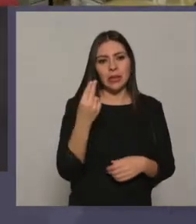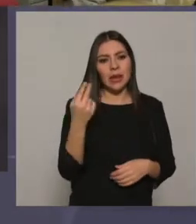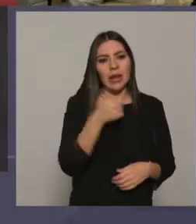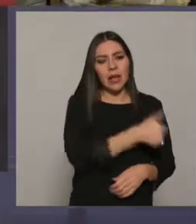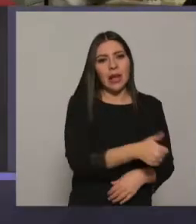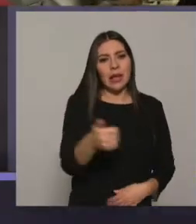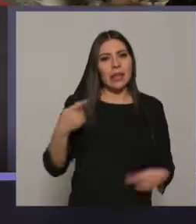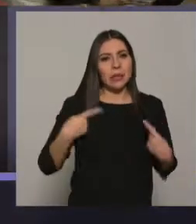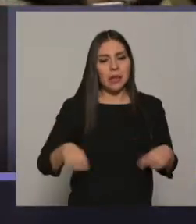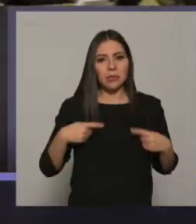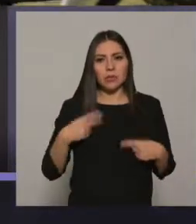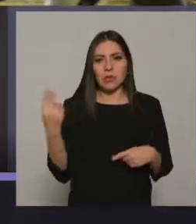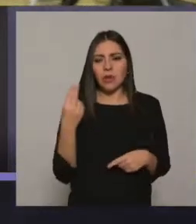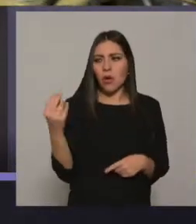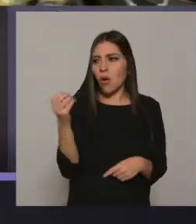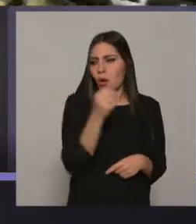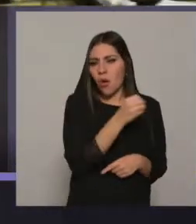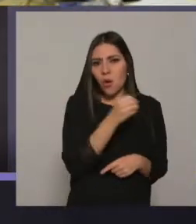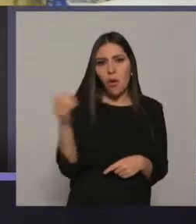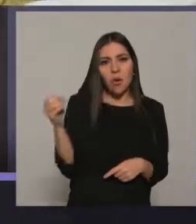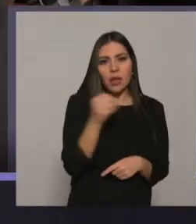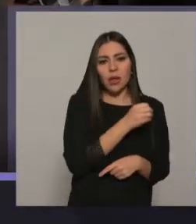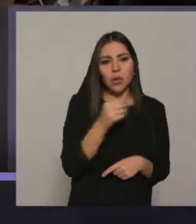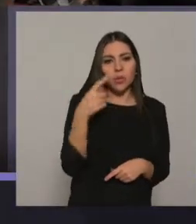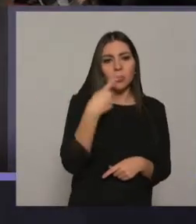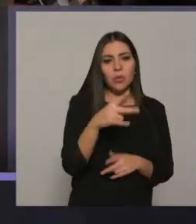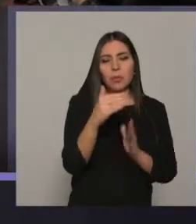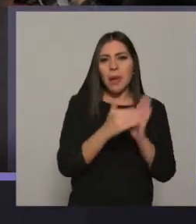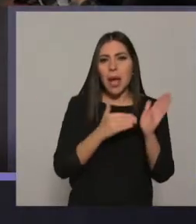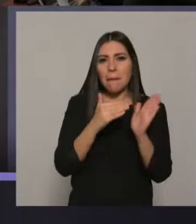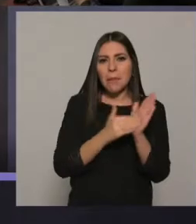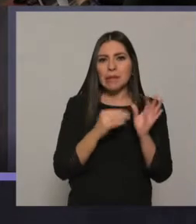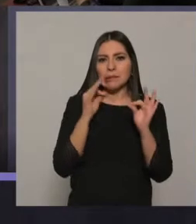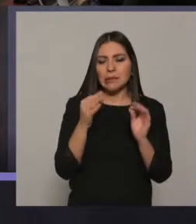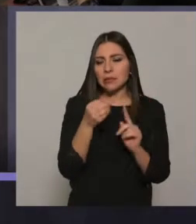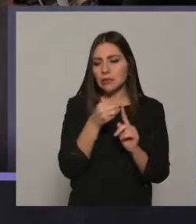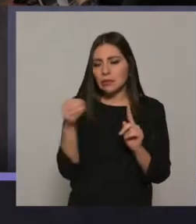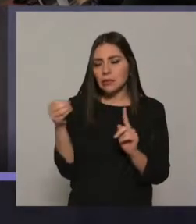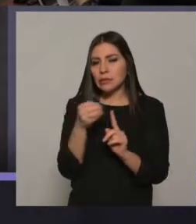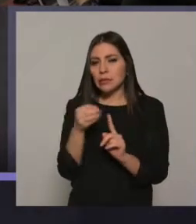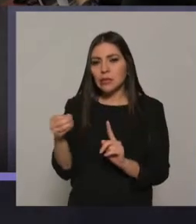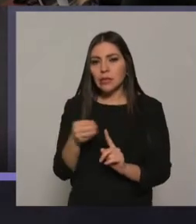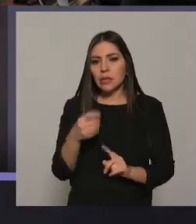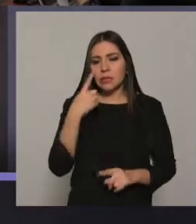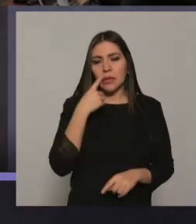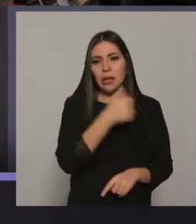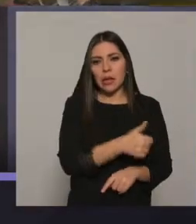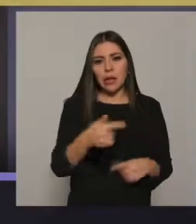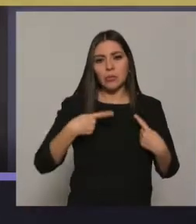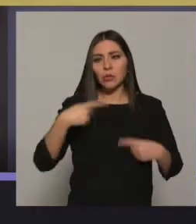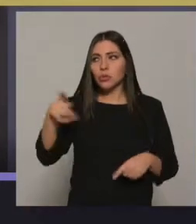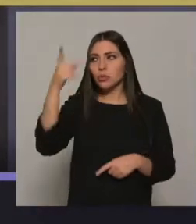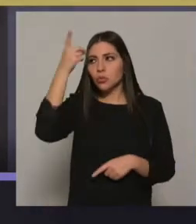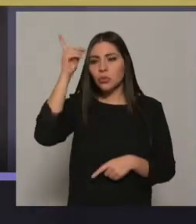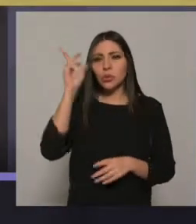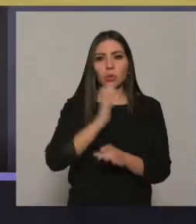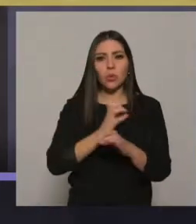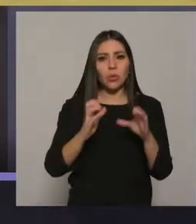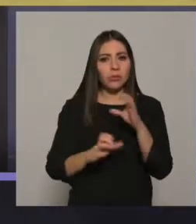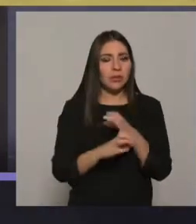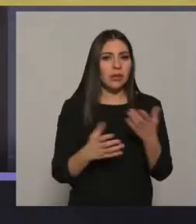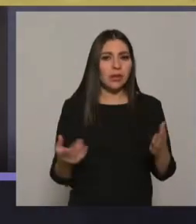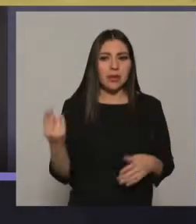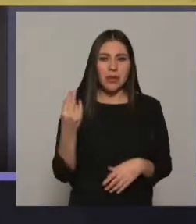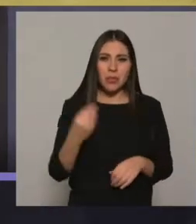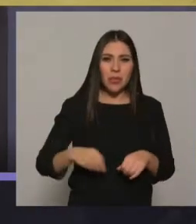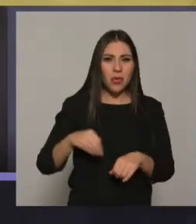los documentos que atañen al interés familiar, al interés de cada persona respecto a sus bienes, porque nos falta mucho orden